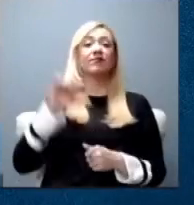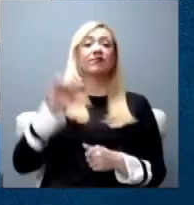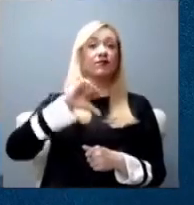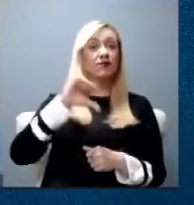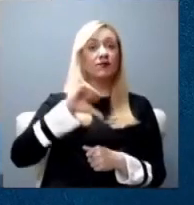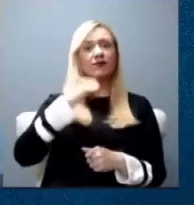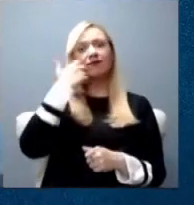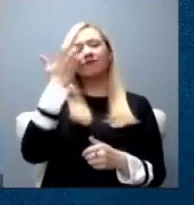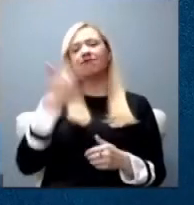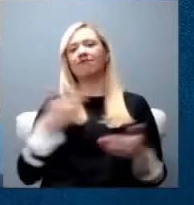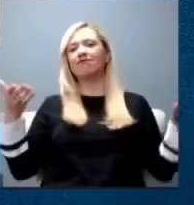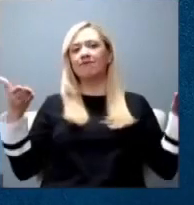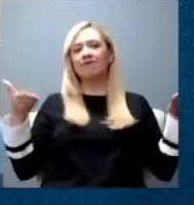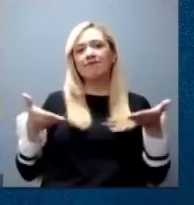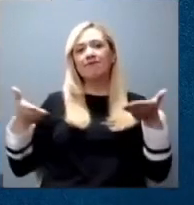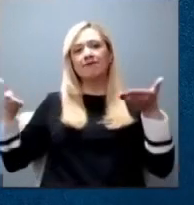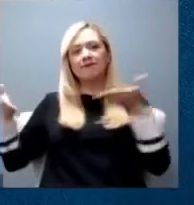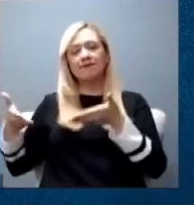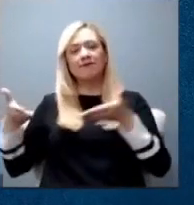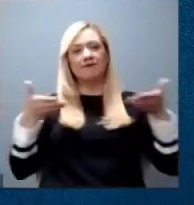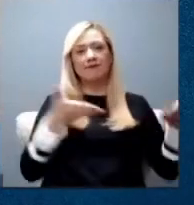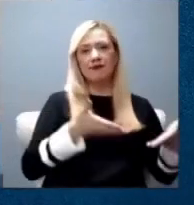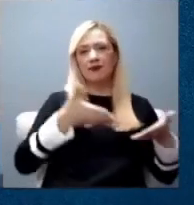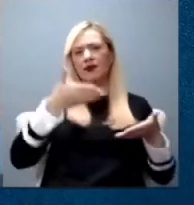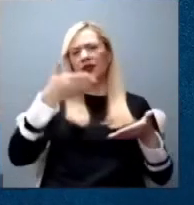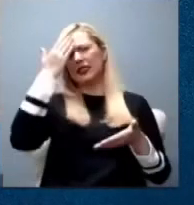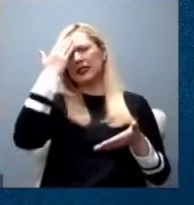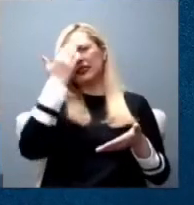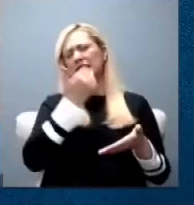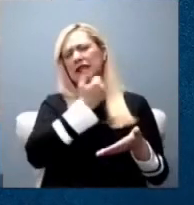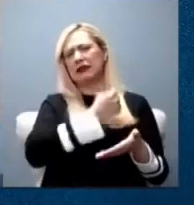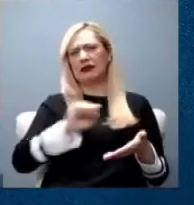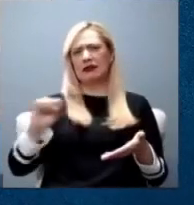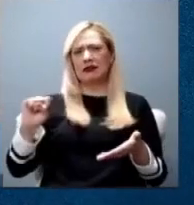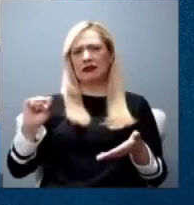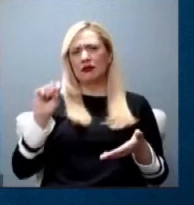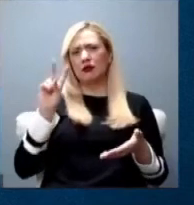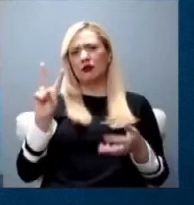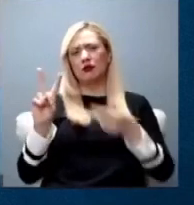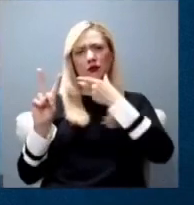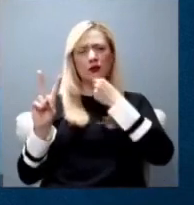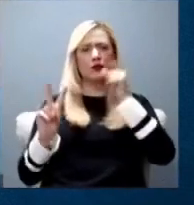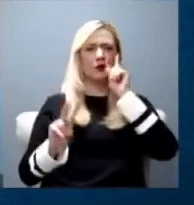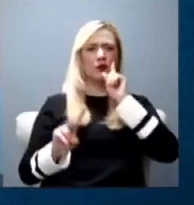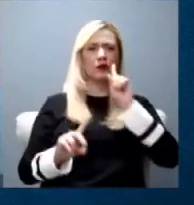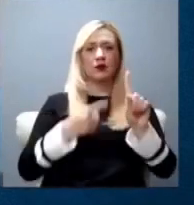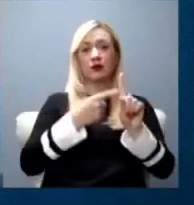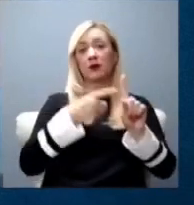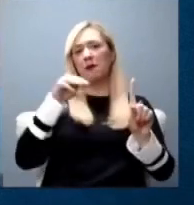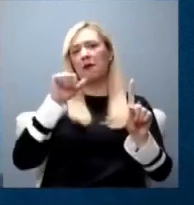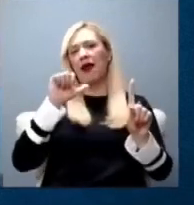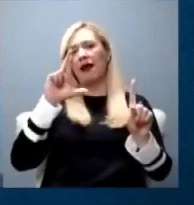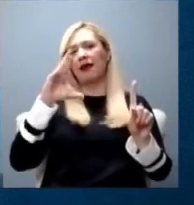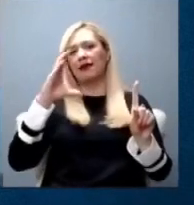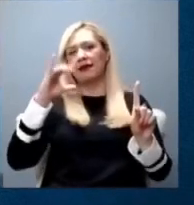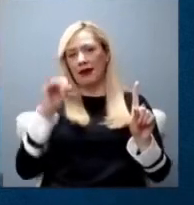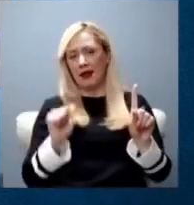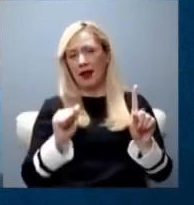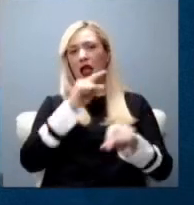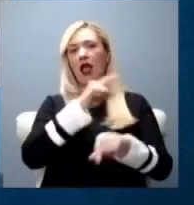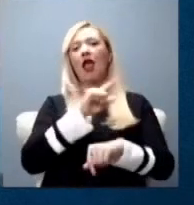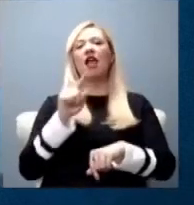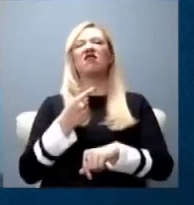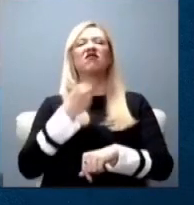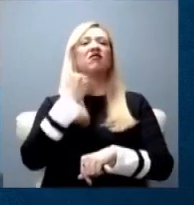de presentar a una experta y dos expertos en la materia. Y en primer lugar, presento a Marcia Aguilú Soto, quien actualmente es abogada